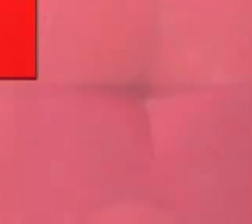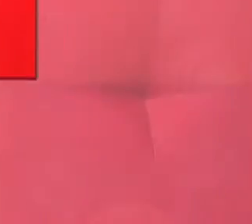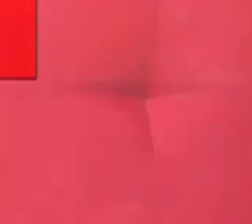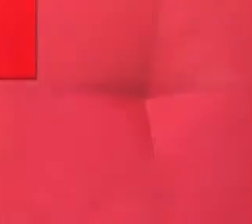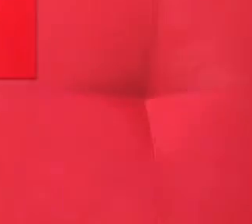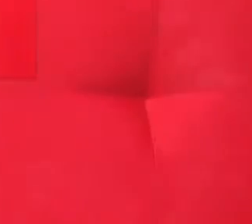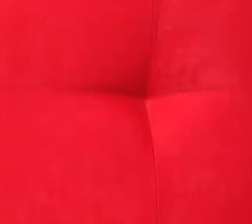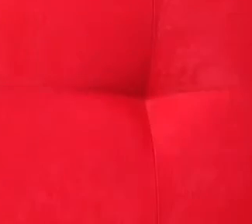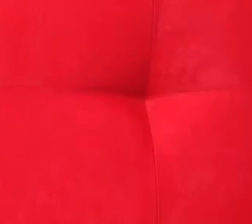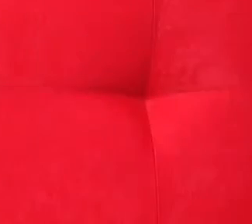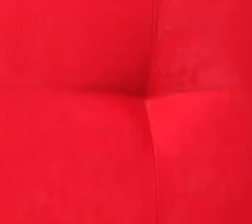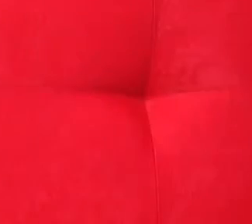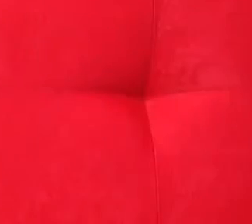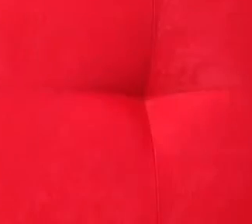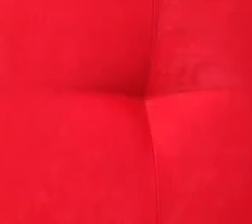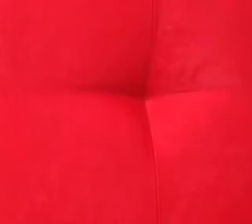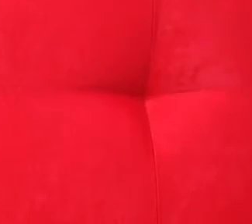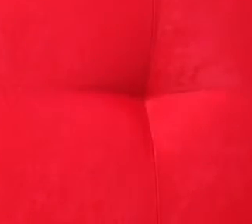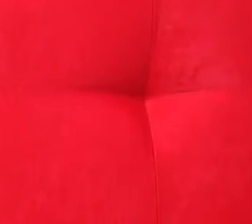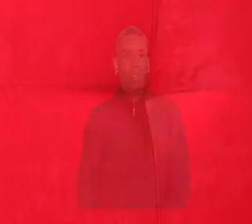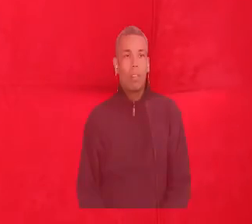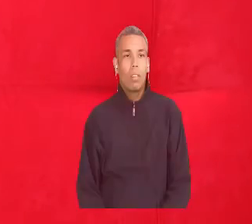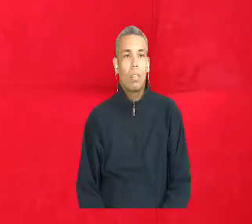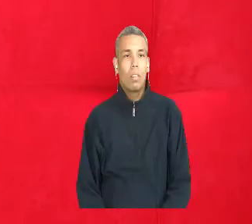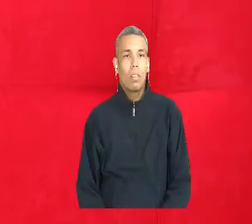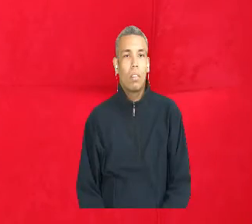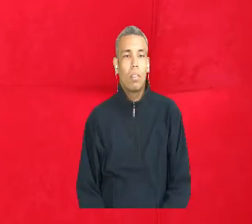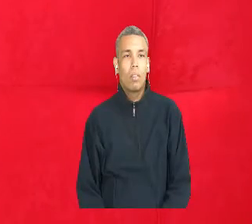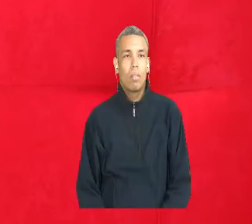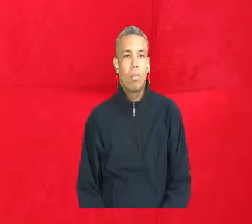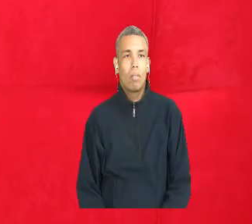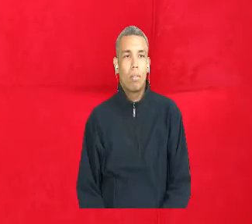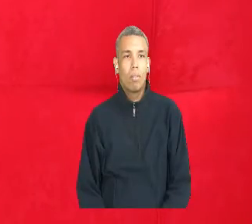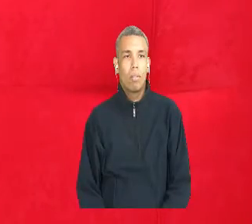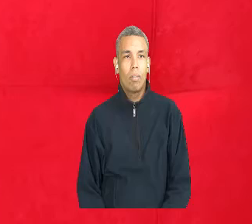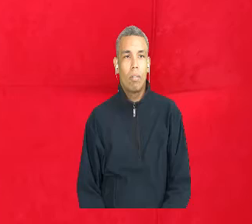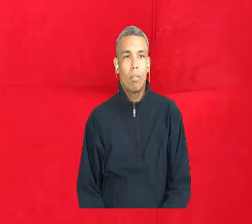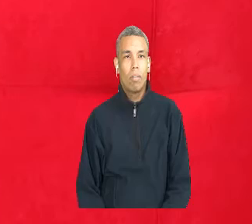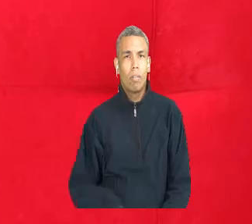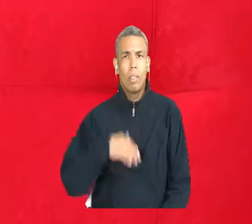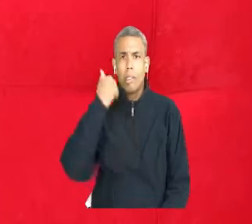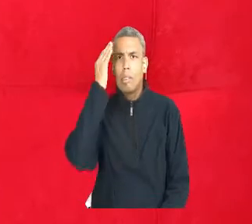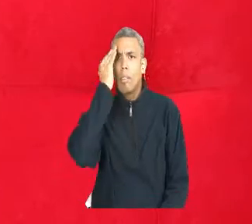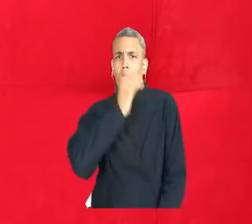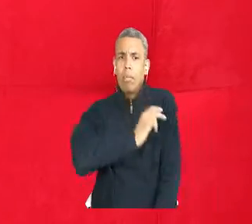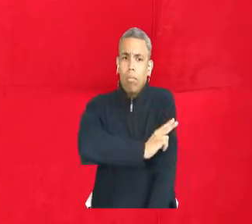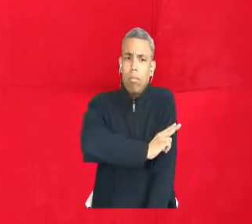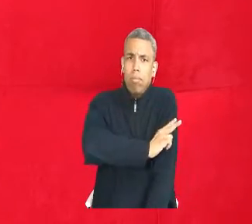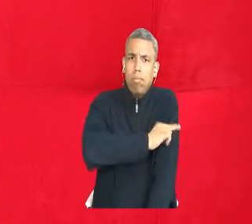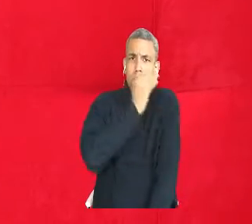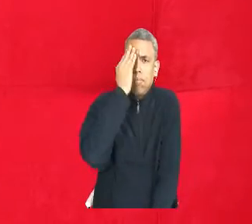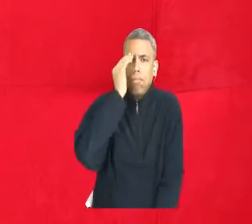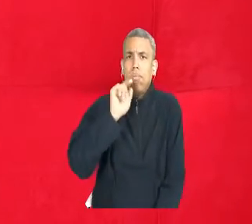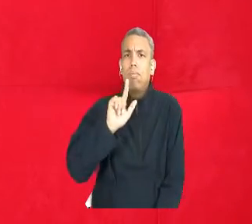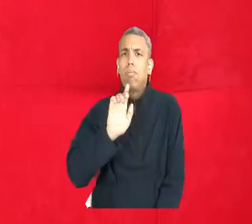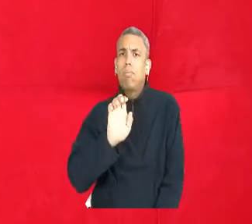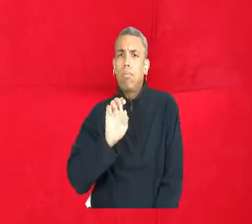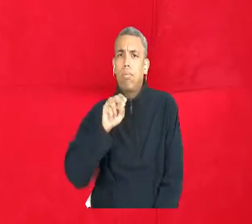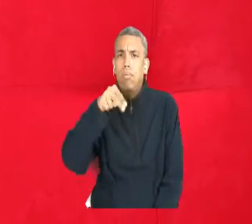bueno y durante la entrevista pudimos apreciar que leonardo sabe mucho acerca de hotelería y turismo pero yo me tomé el